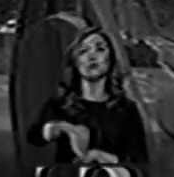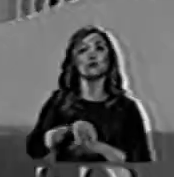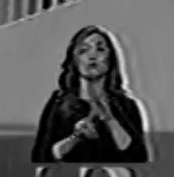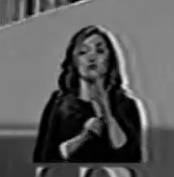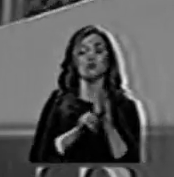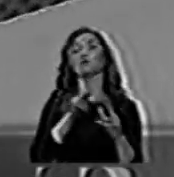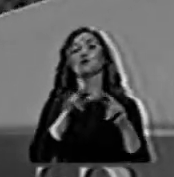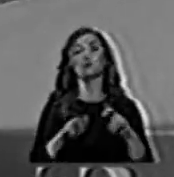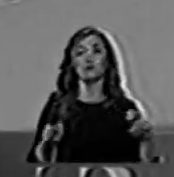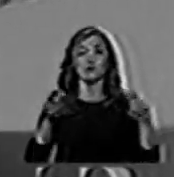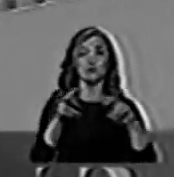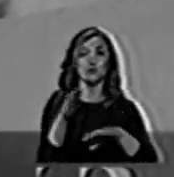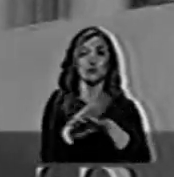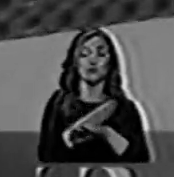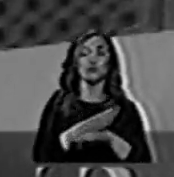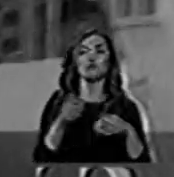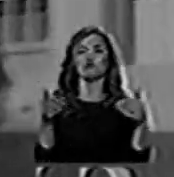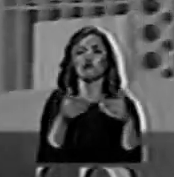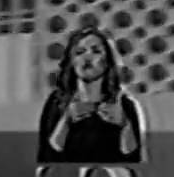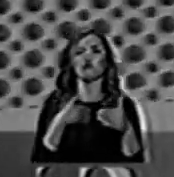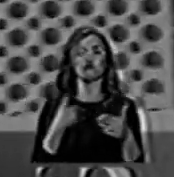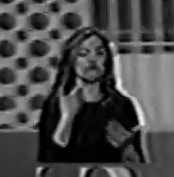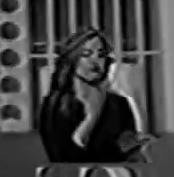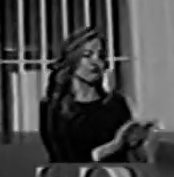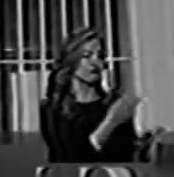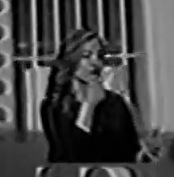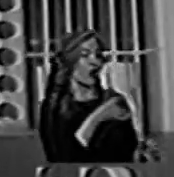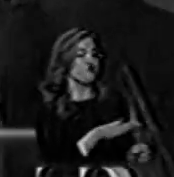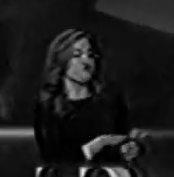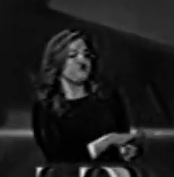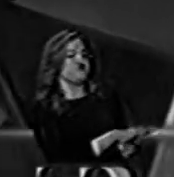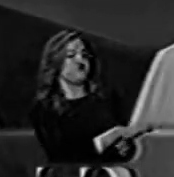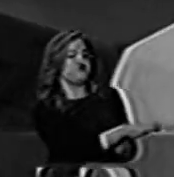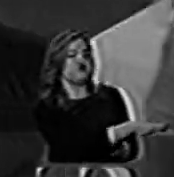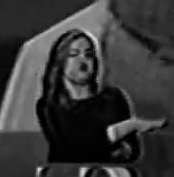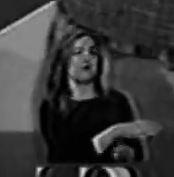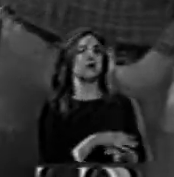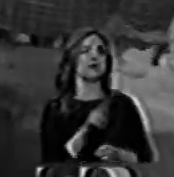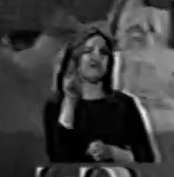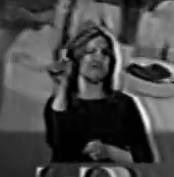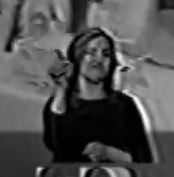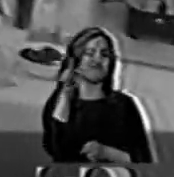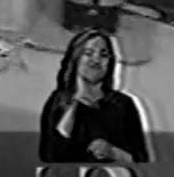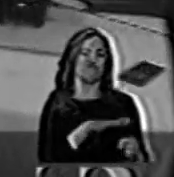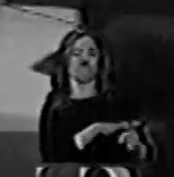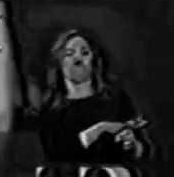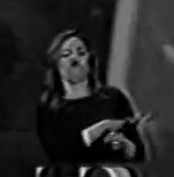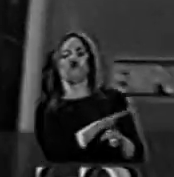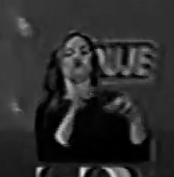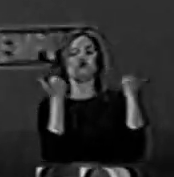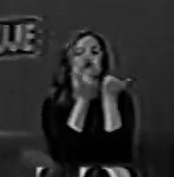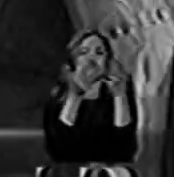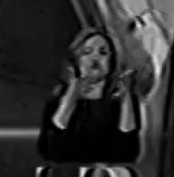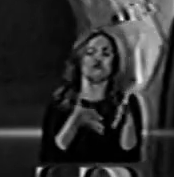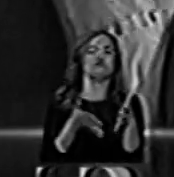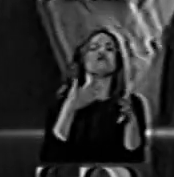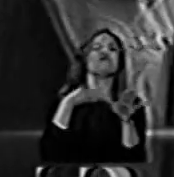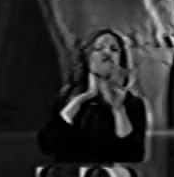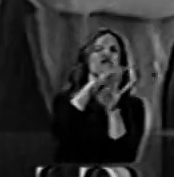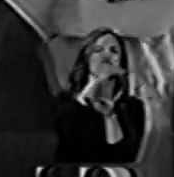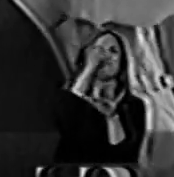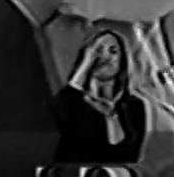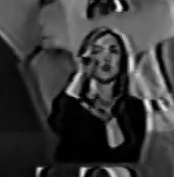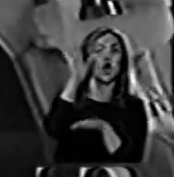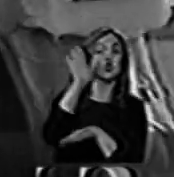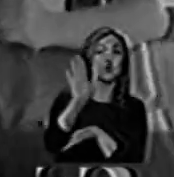desarrolla una indagación previa por el delito de oferta de tráfico de influencias. Esto a raíz de la visita de la asambleísta Sofía Espín y la abogada del